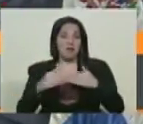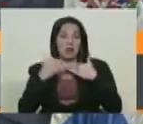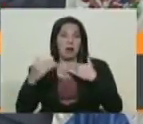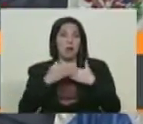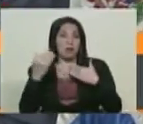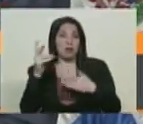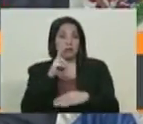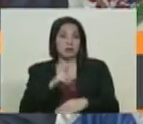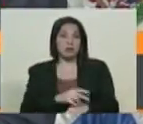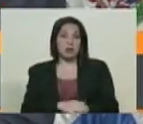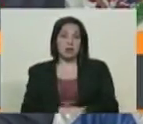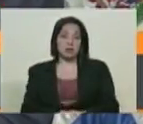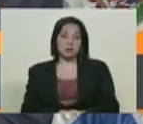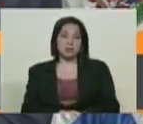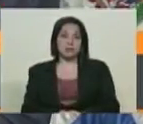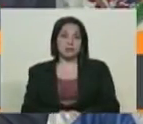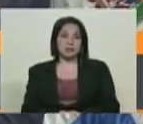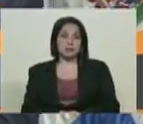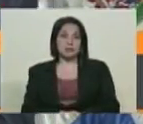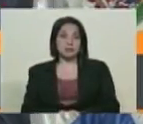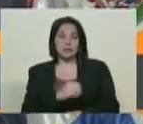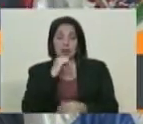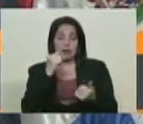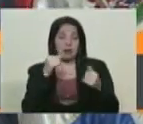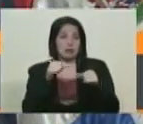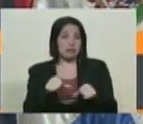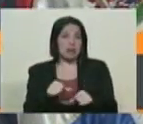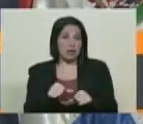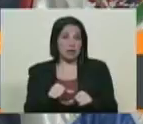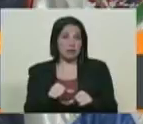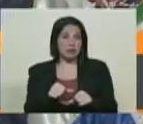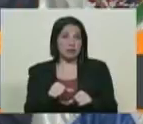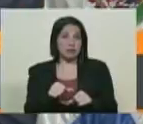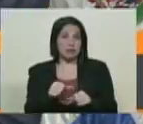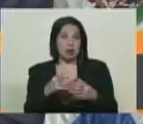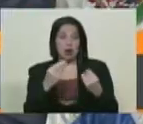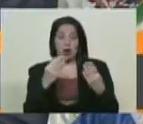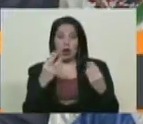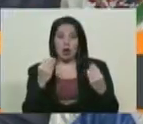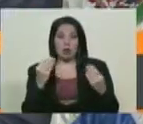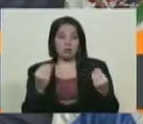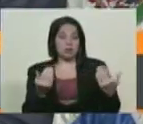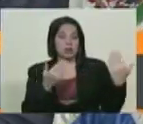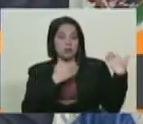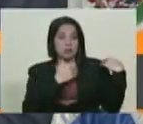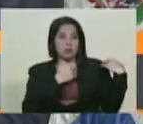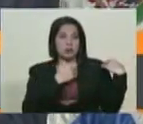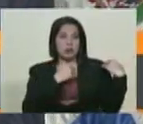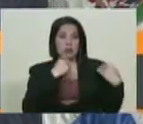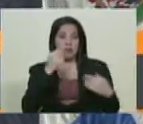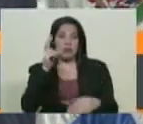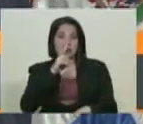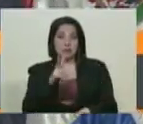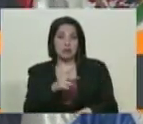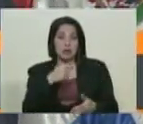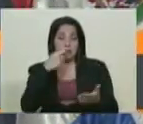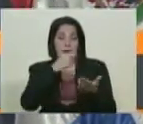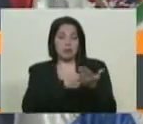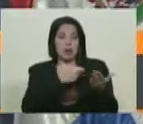Venezuela. Es criminal que varias de estas corresponsalías que tiene Venezuela para